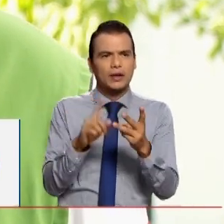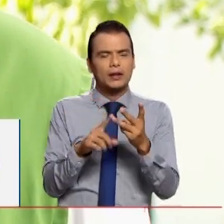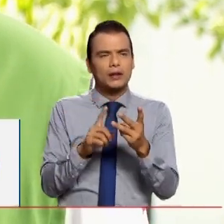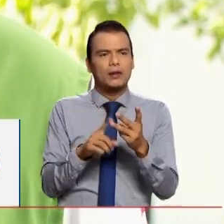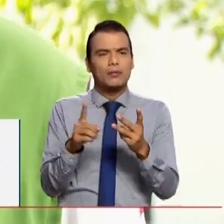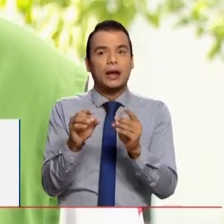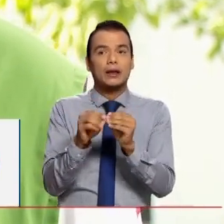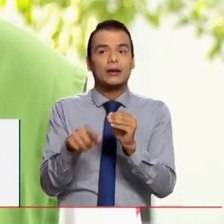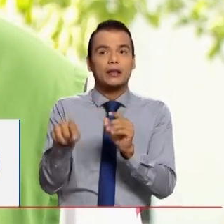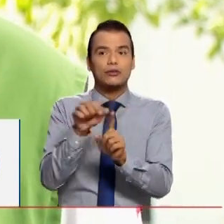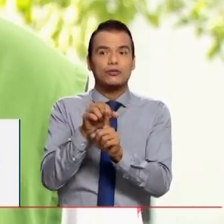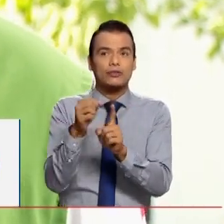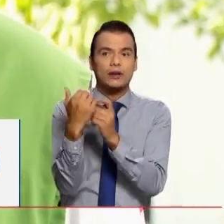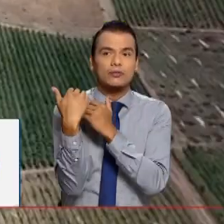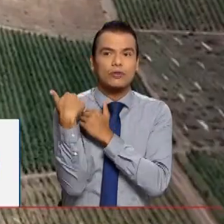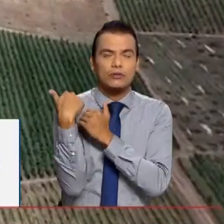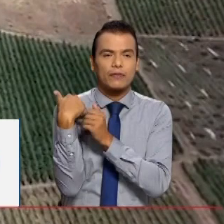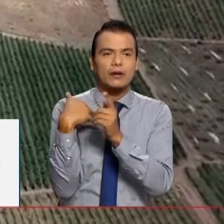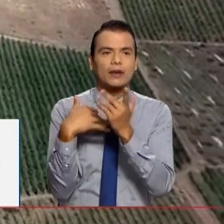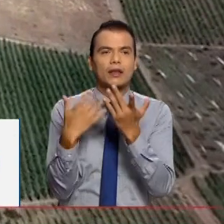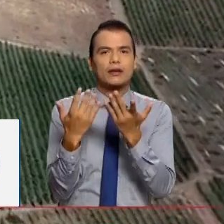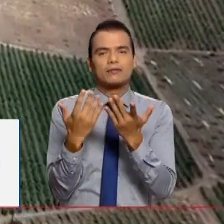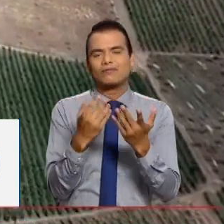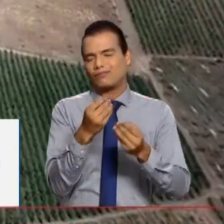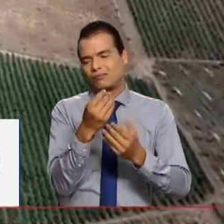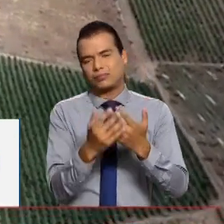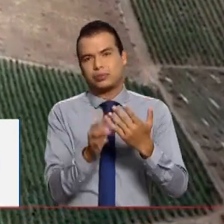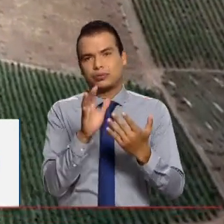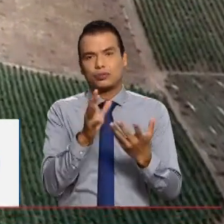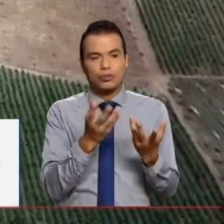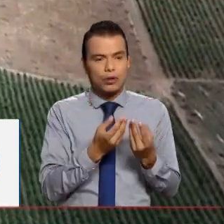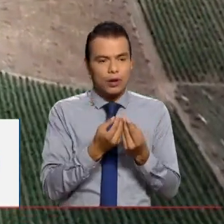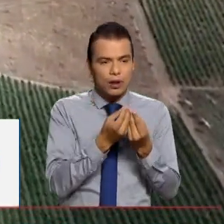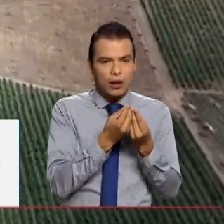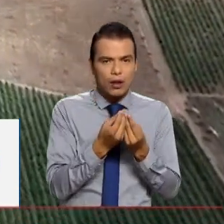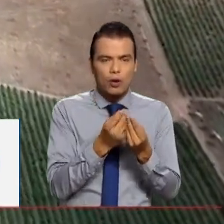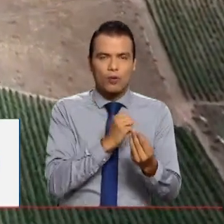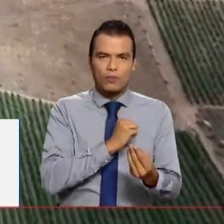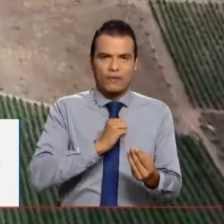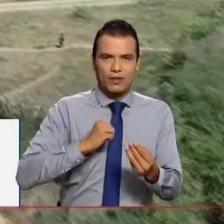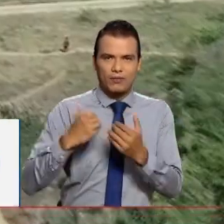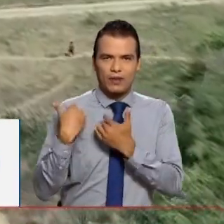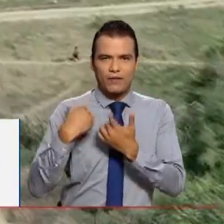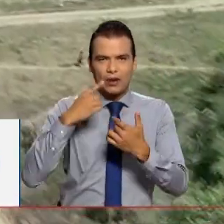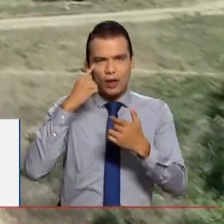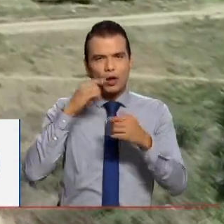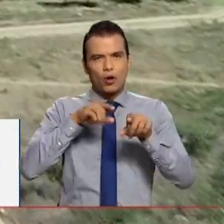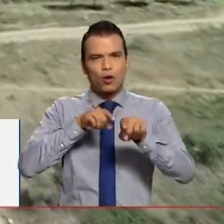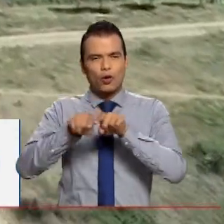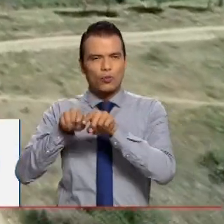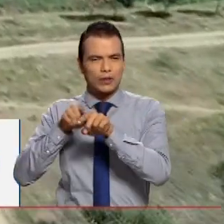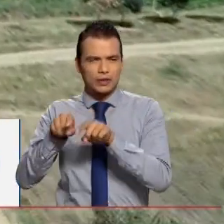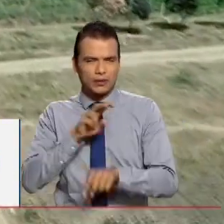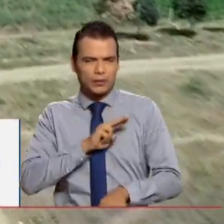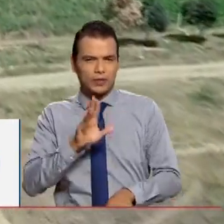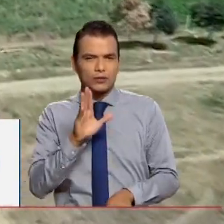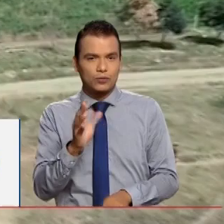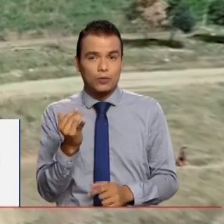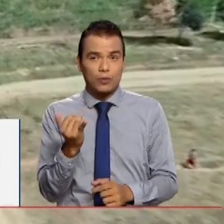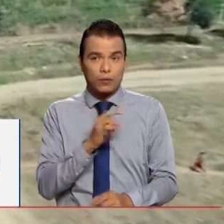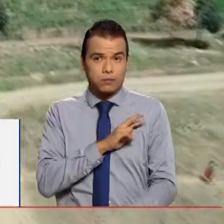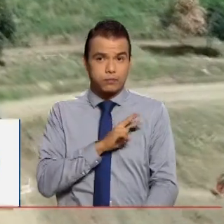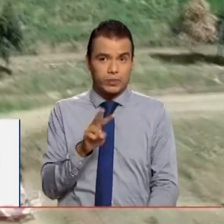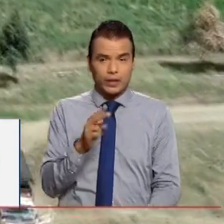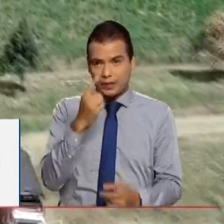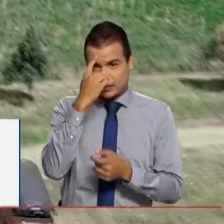la responsabilidad social entre otros según cifras del Consejo privado de competitividad el Valle del cauca en registro de